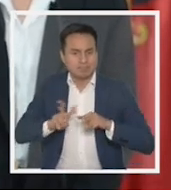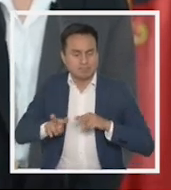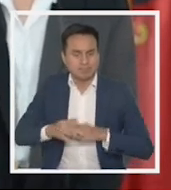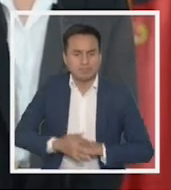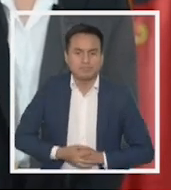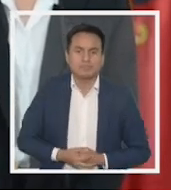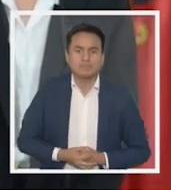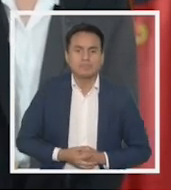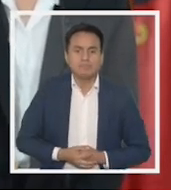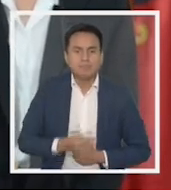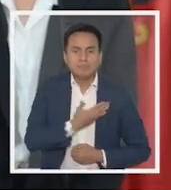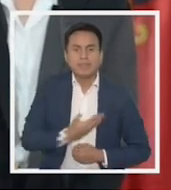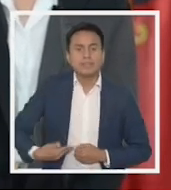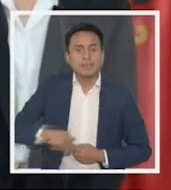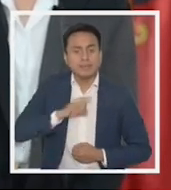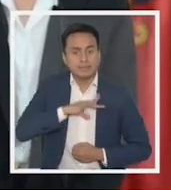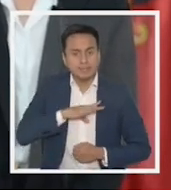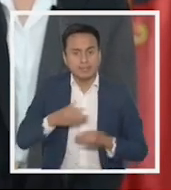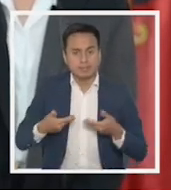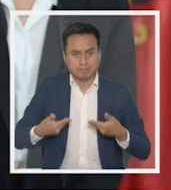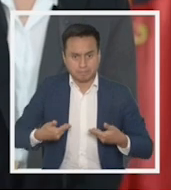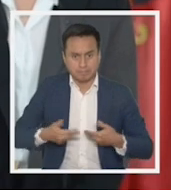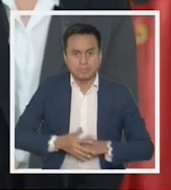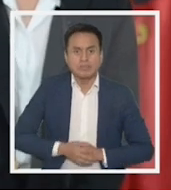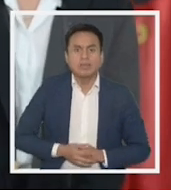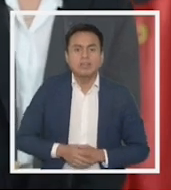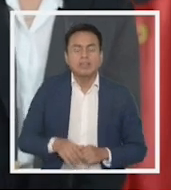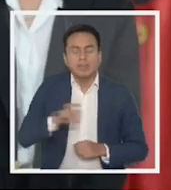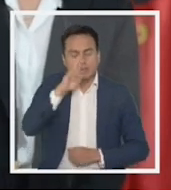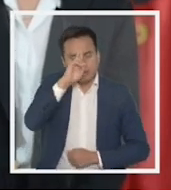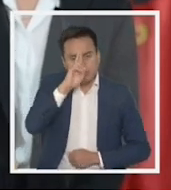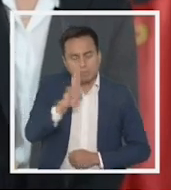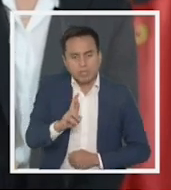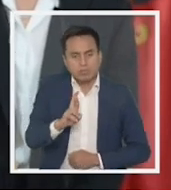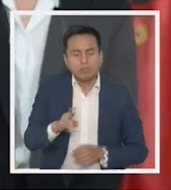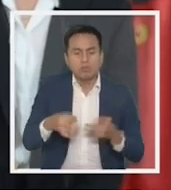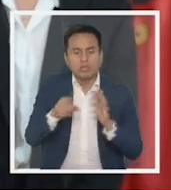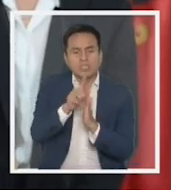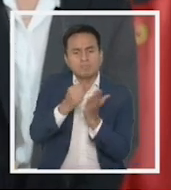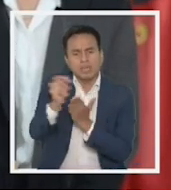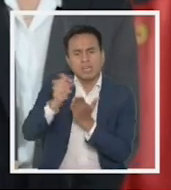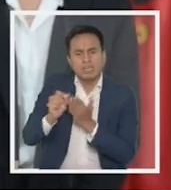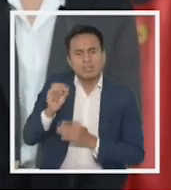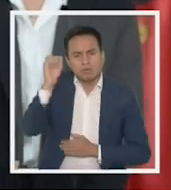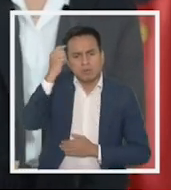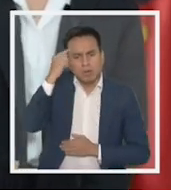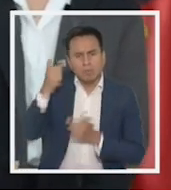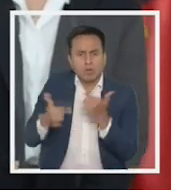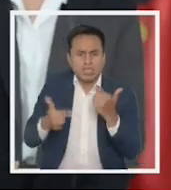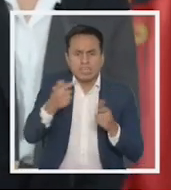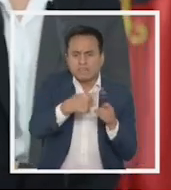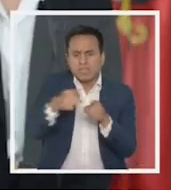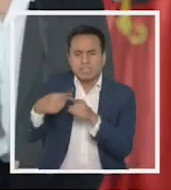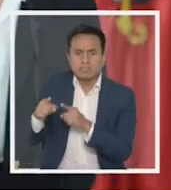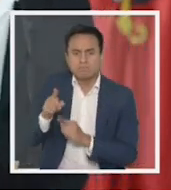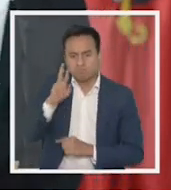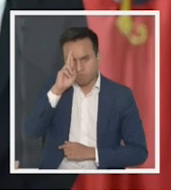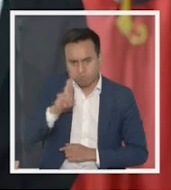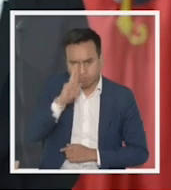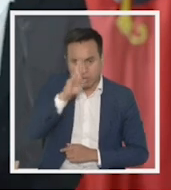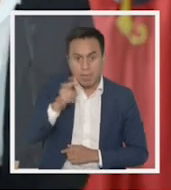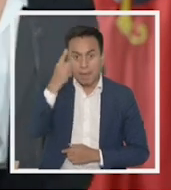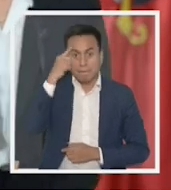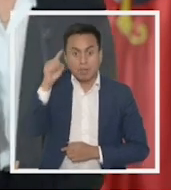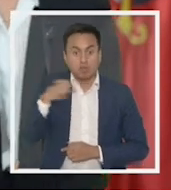respeto las legítimas diferencias y posturas políticas, pero no voy a dejar de trabajar hasta conseguir una